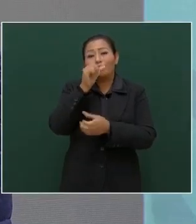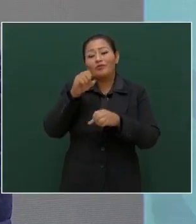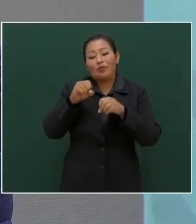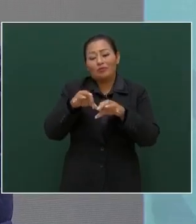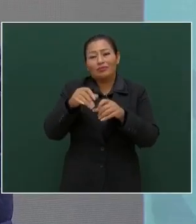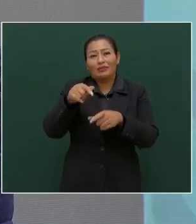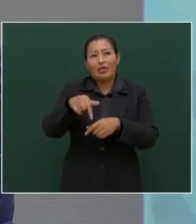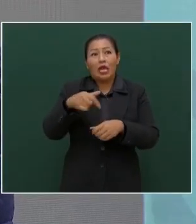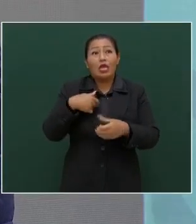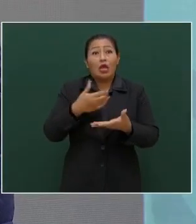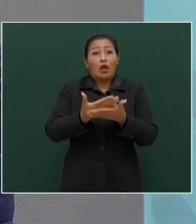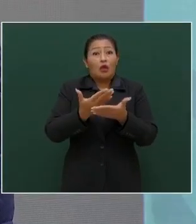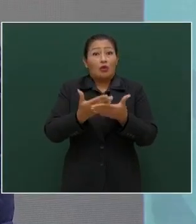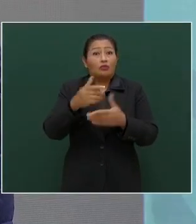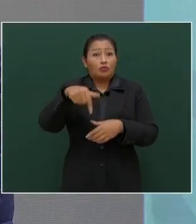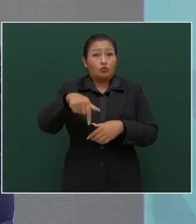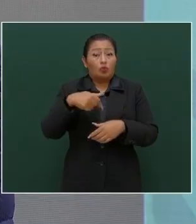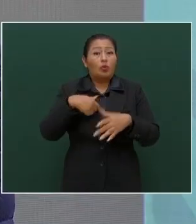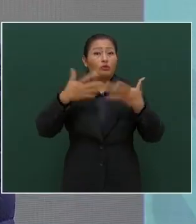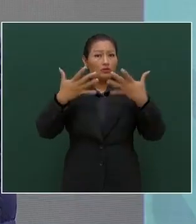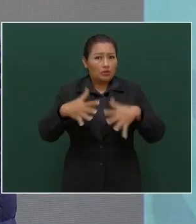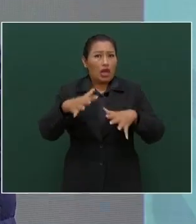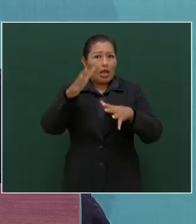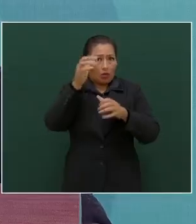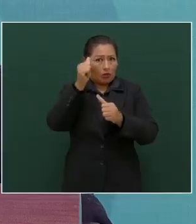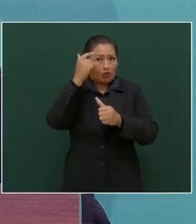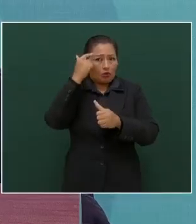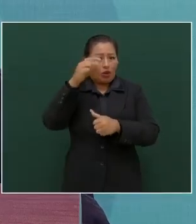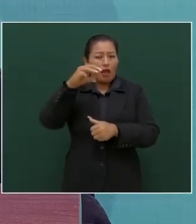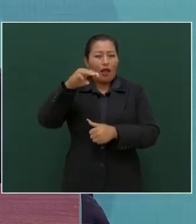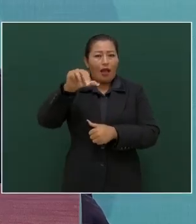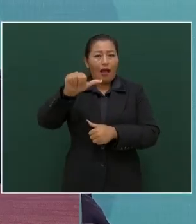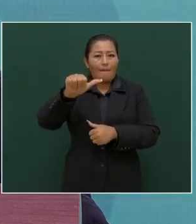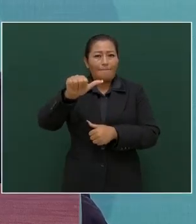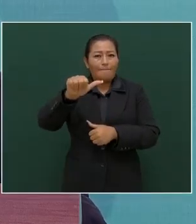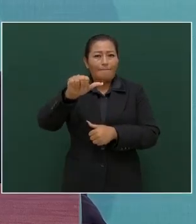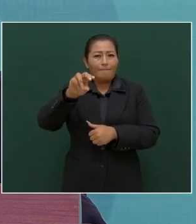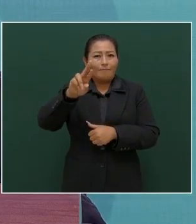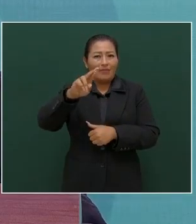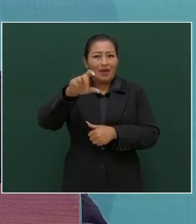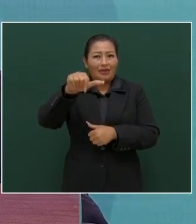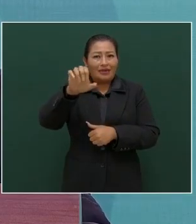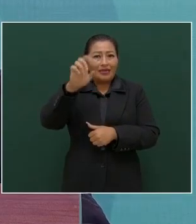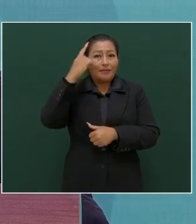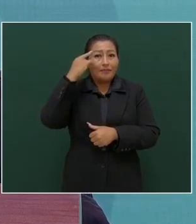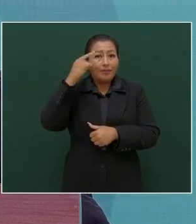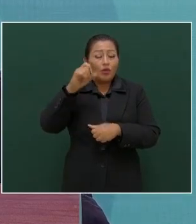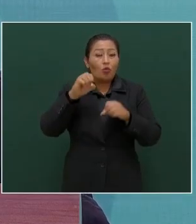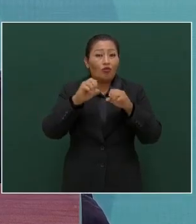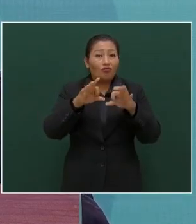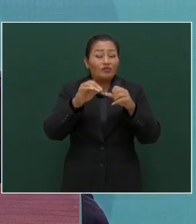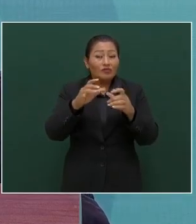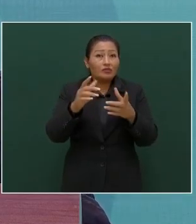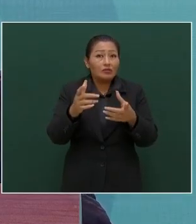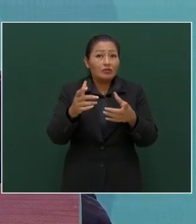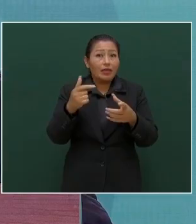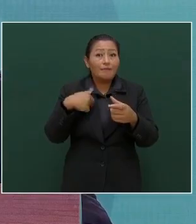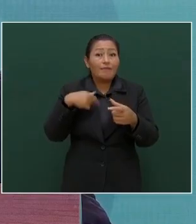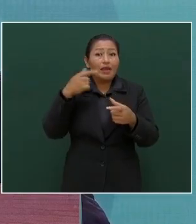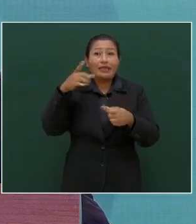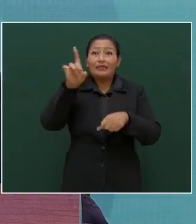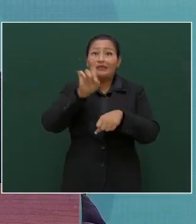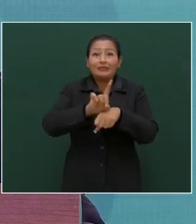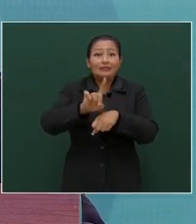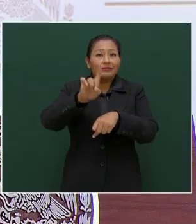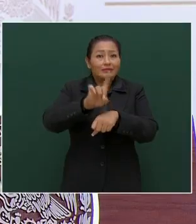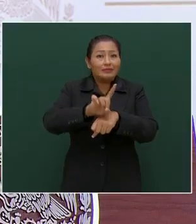curiosamente estamos en pláticas ya con el alcalde de La Marque para establecer un módulo que de manera diaria,